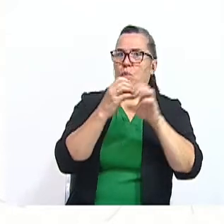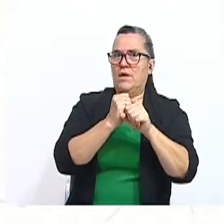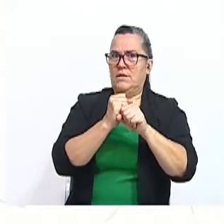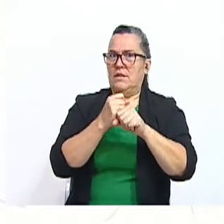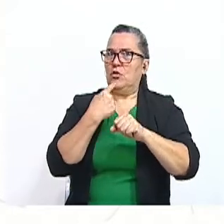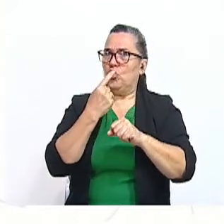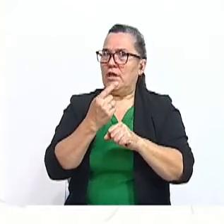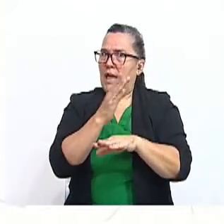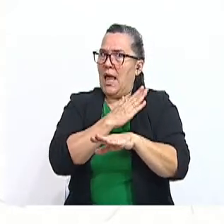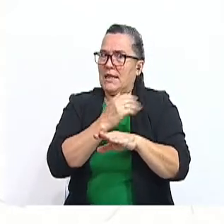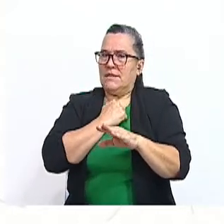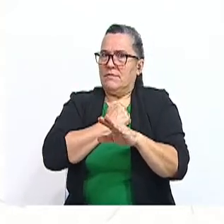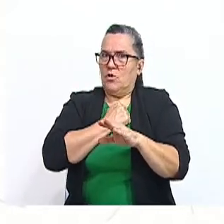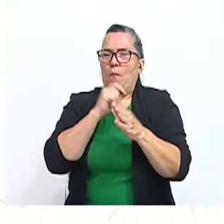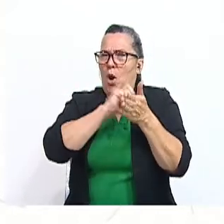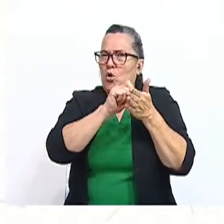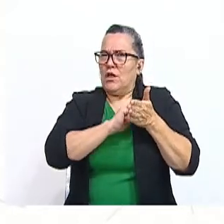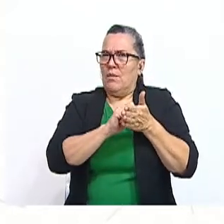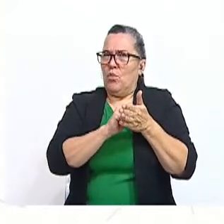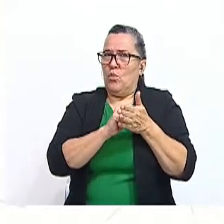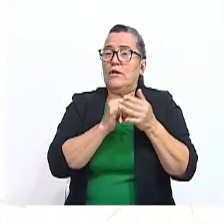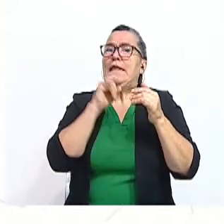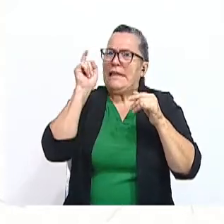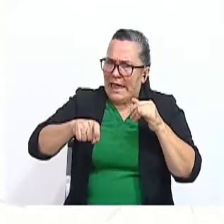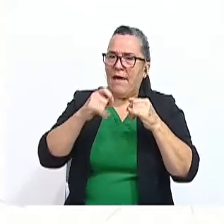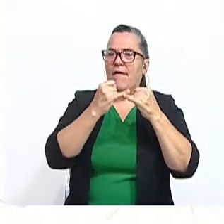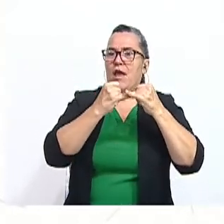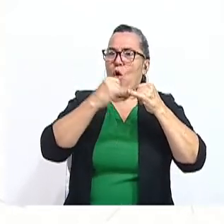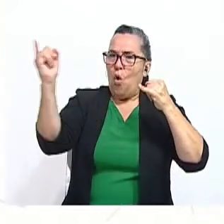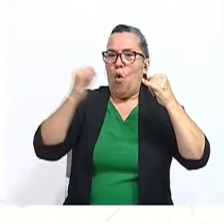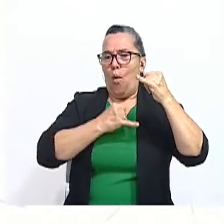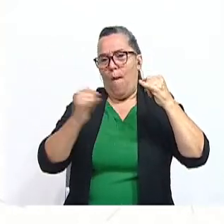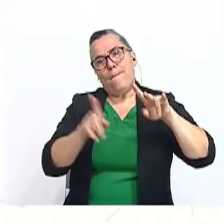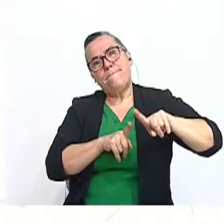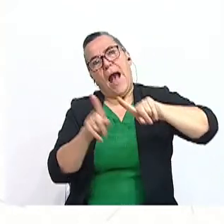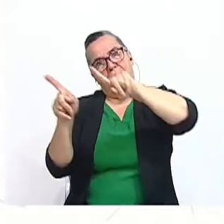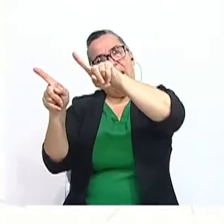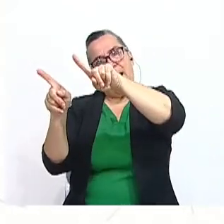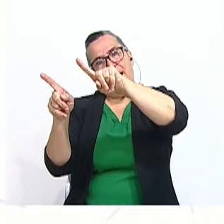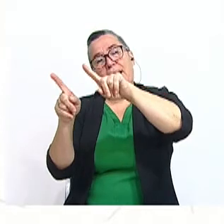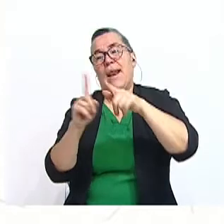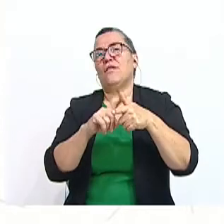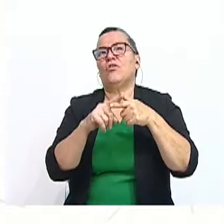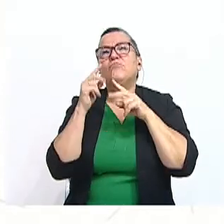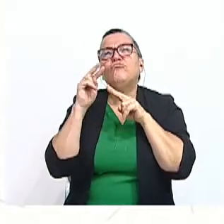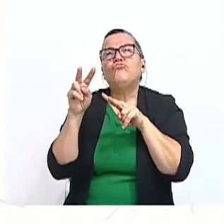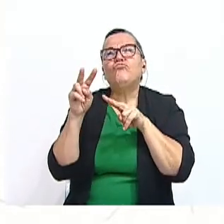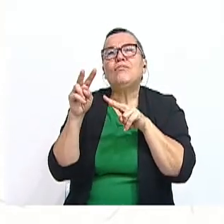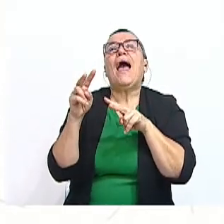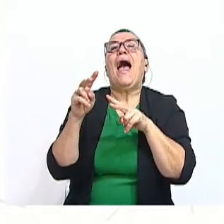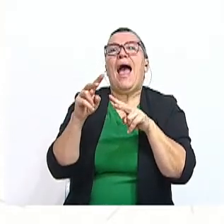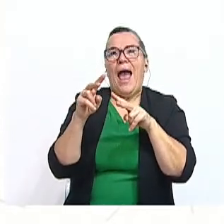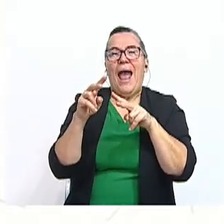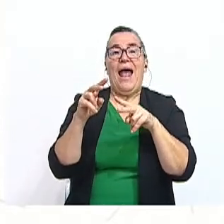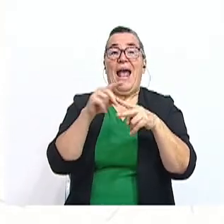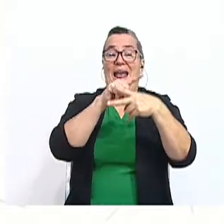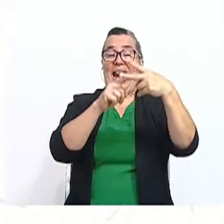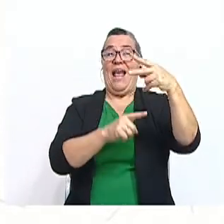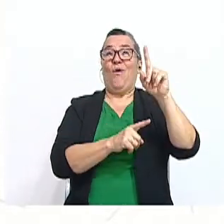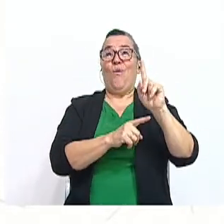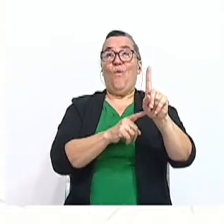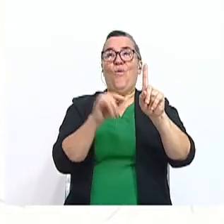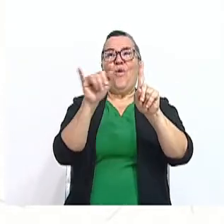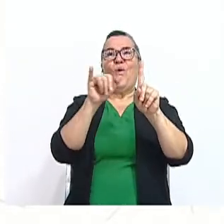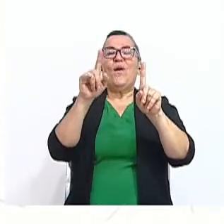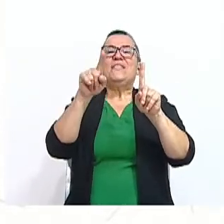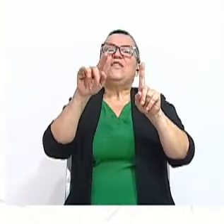mencionado antes, disculpen, pero anotémoslo por ahí, que no se nos olvide. Entonces, vamos a ver si tenemos algún dato. Ah, la medida del ángulo